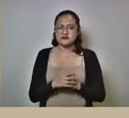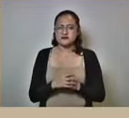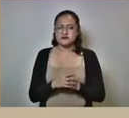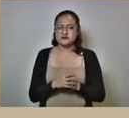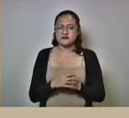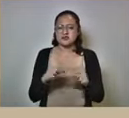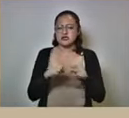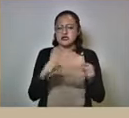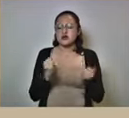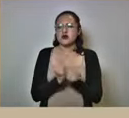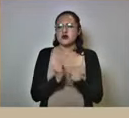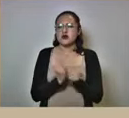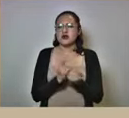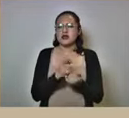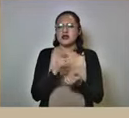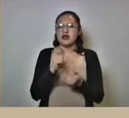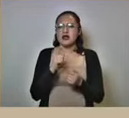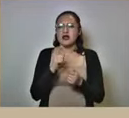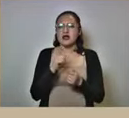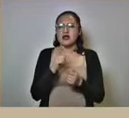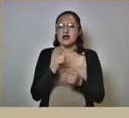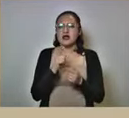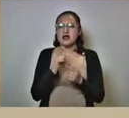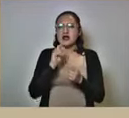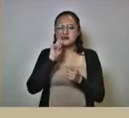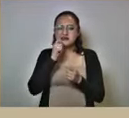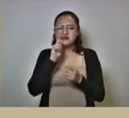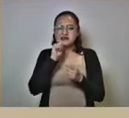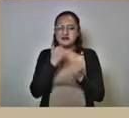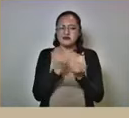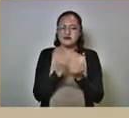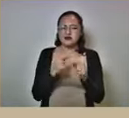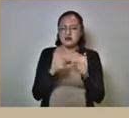de cacahuate, palanquetas de